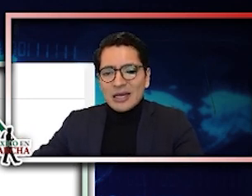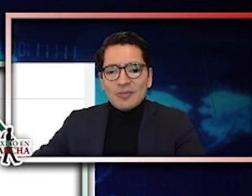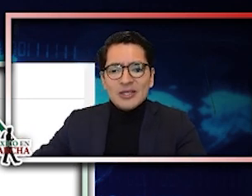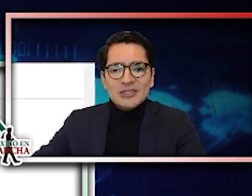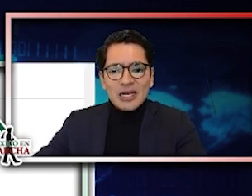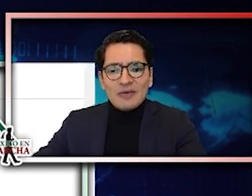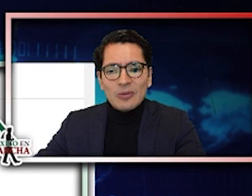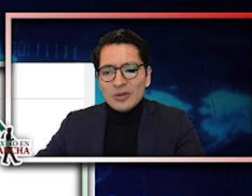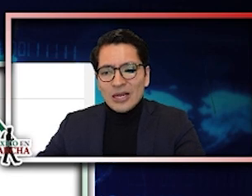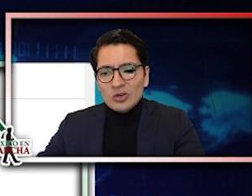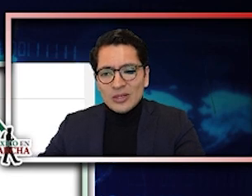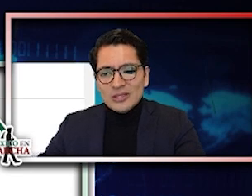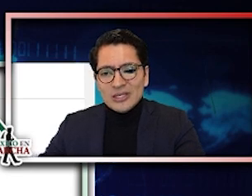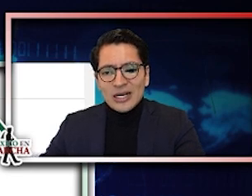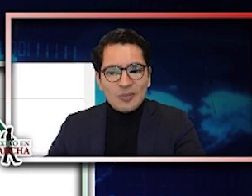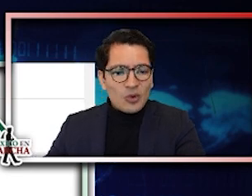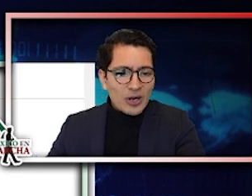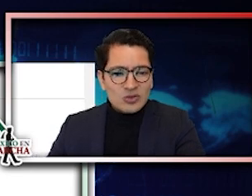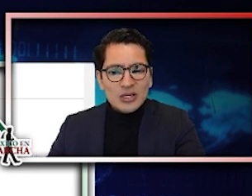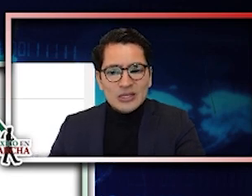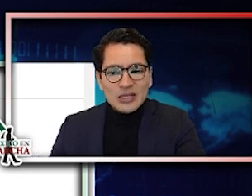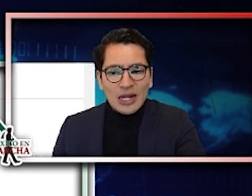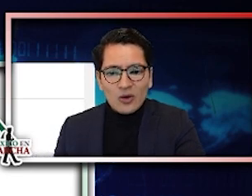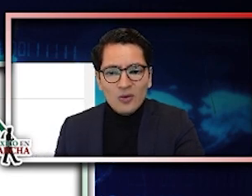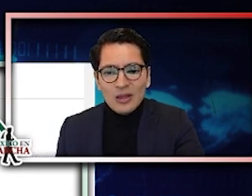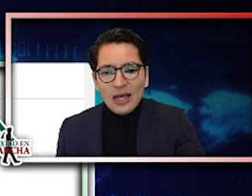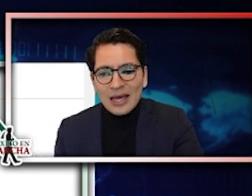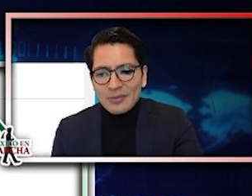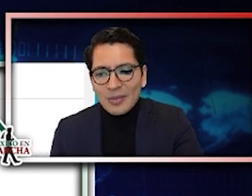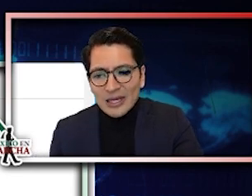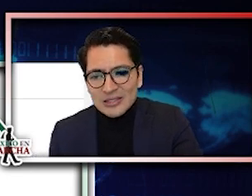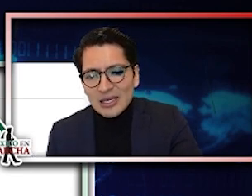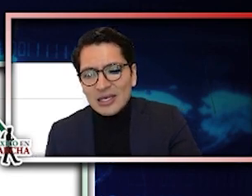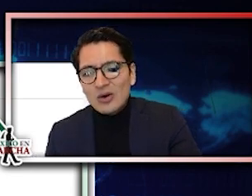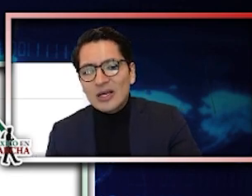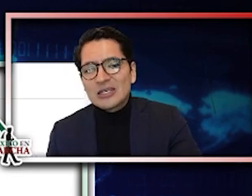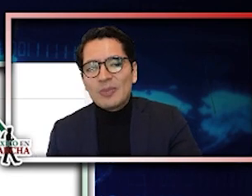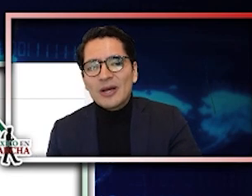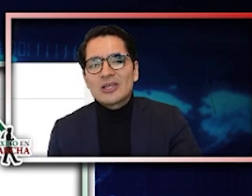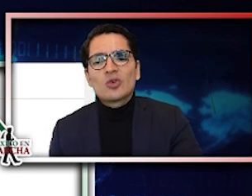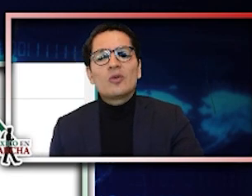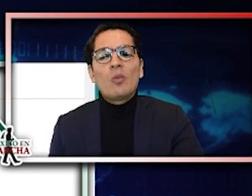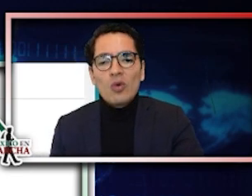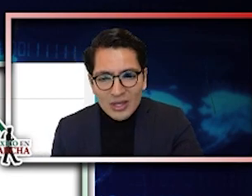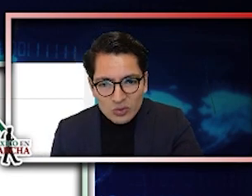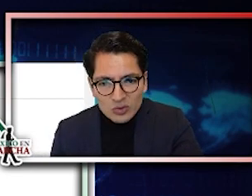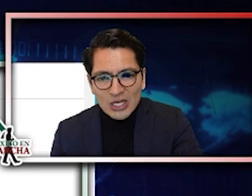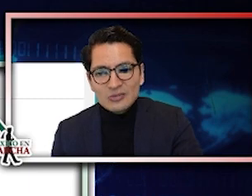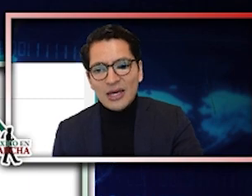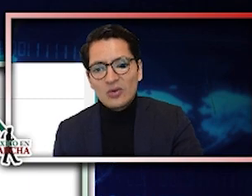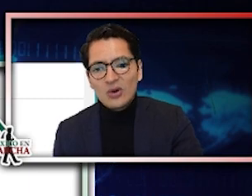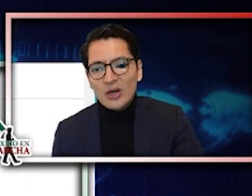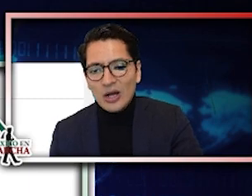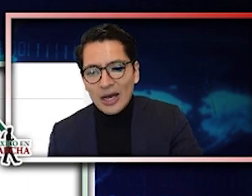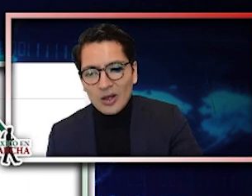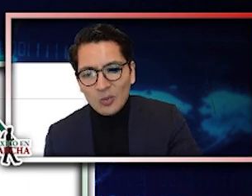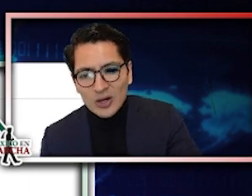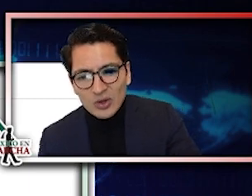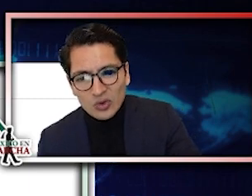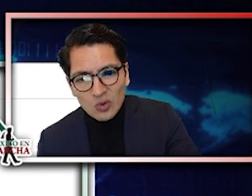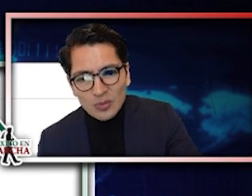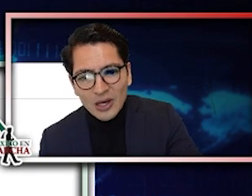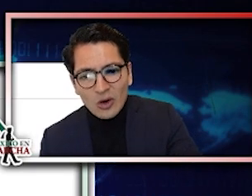ayer siempre estaré a favor de las obras que traigan progreso a quintana roo además quiero que sepa que estoy muy entusiasmado con el